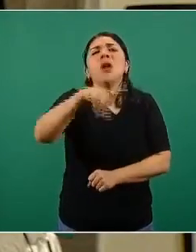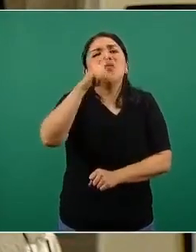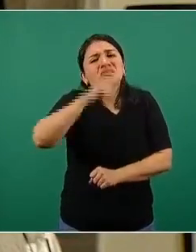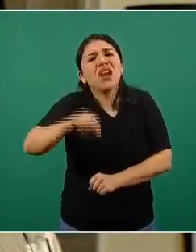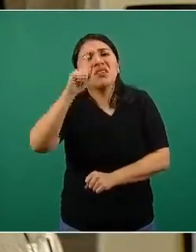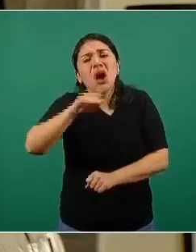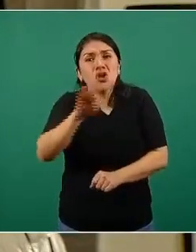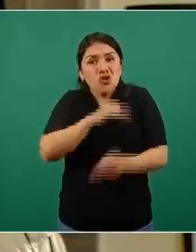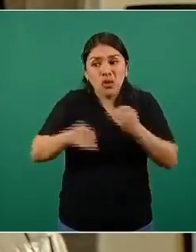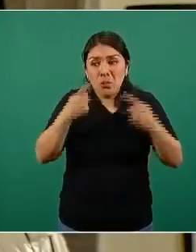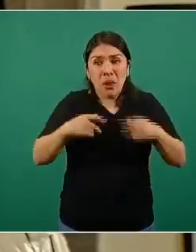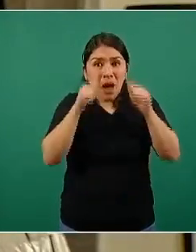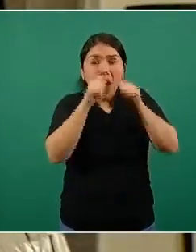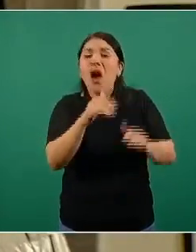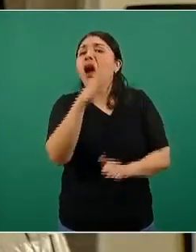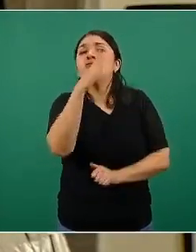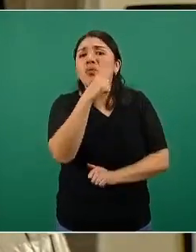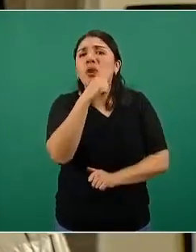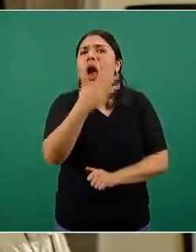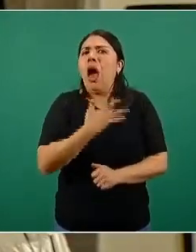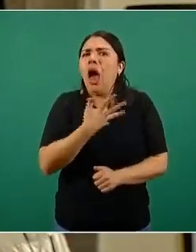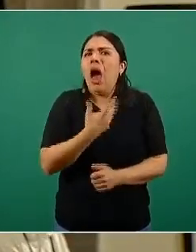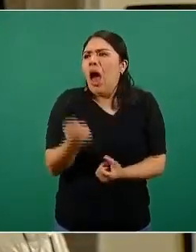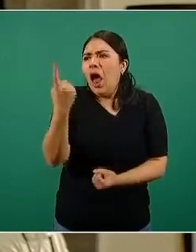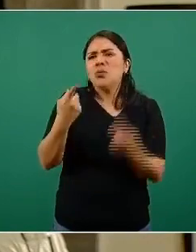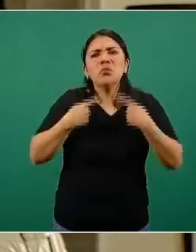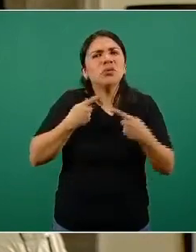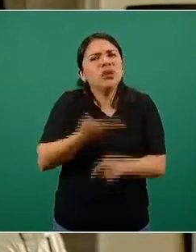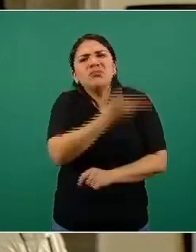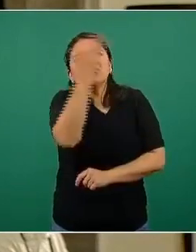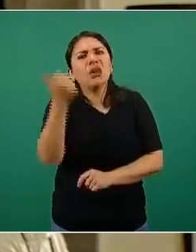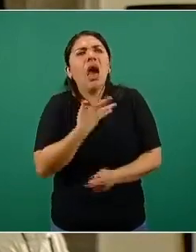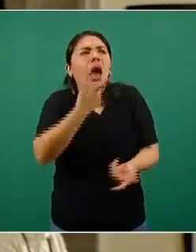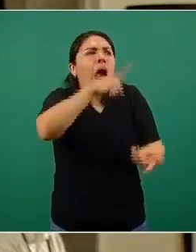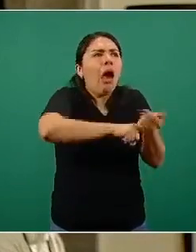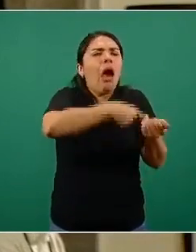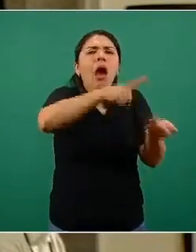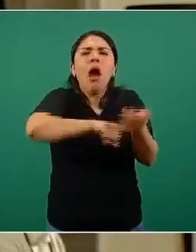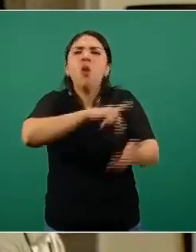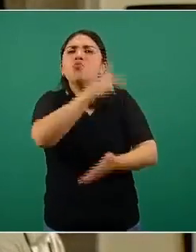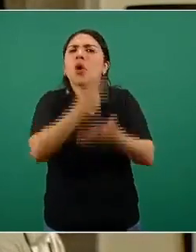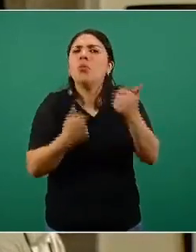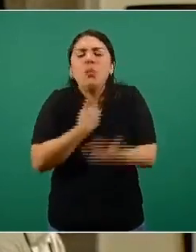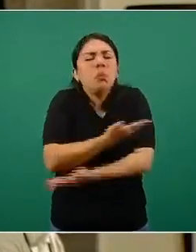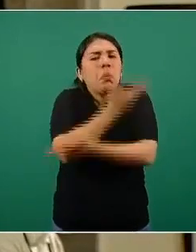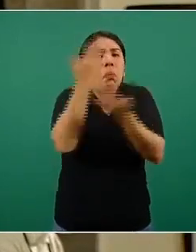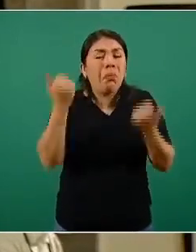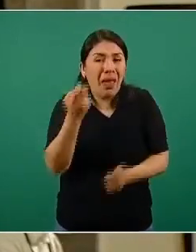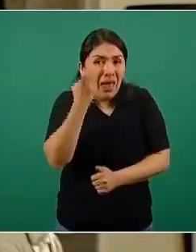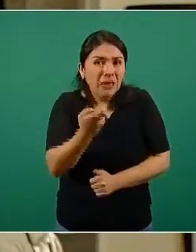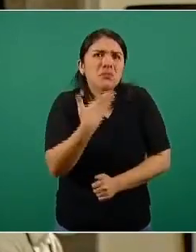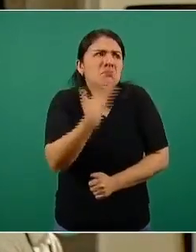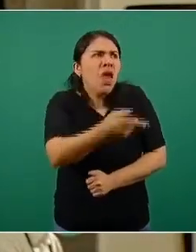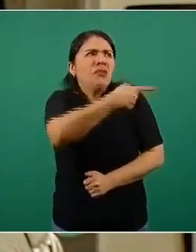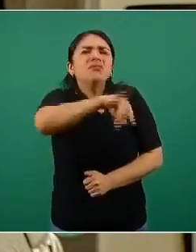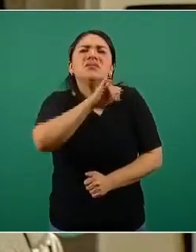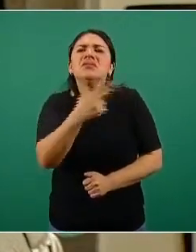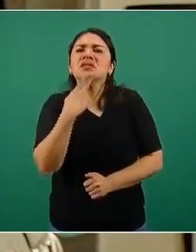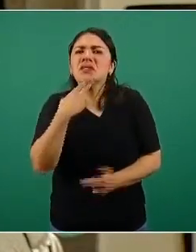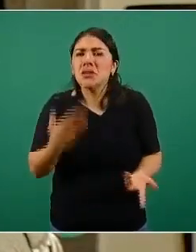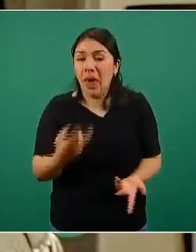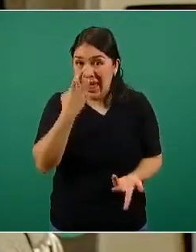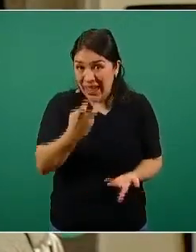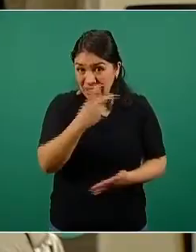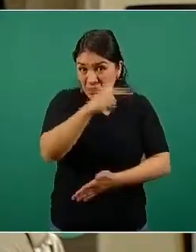salud al alcance de la mano que no nos enteramos los ciudadanos por ningún motivo, y pues son bastante buenos, y esta estrategia